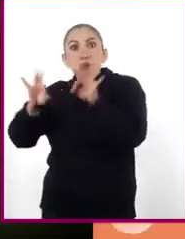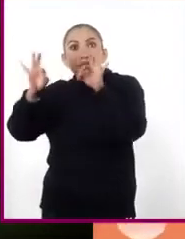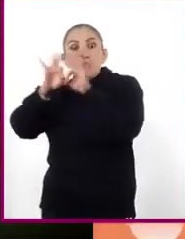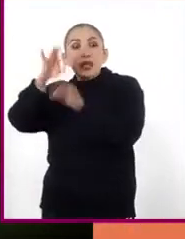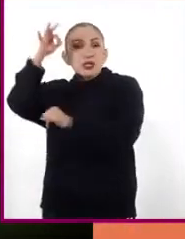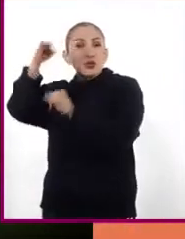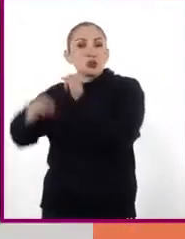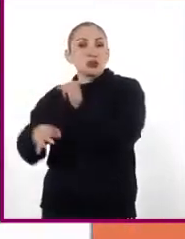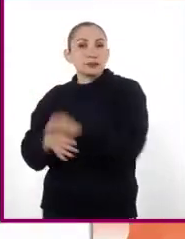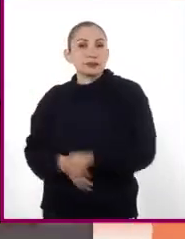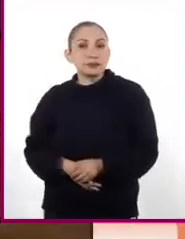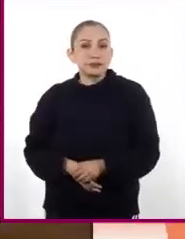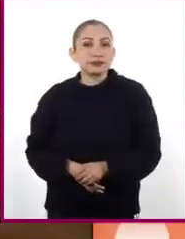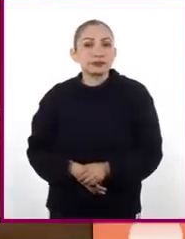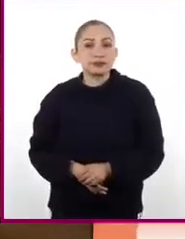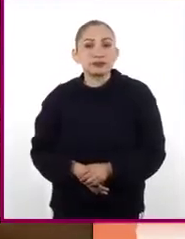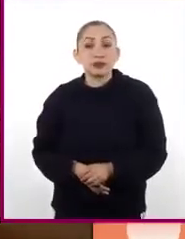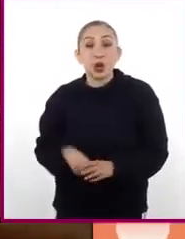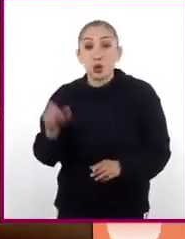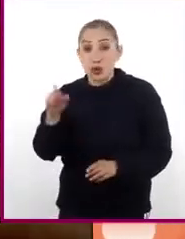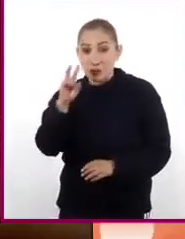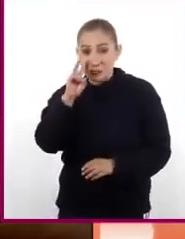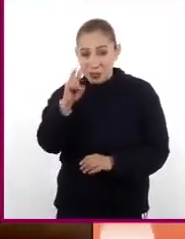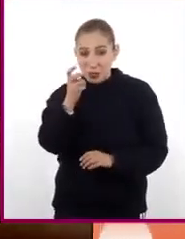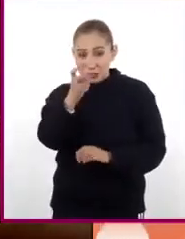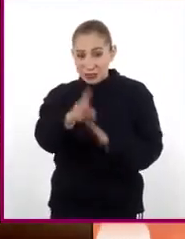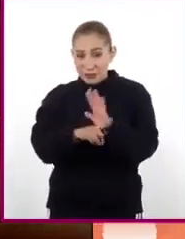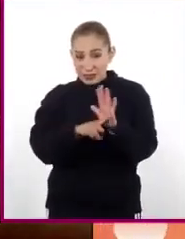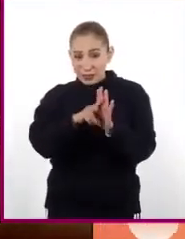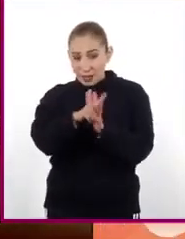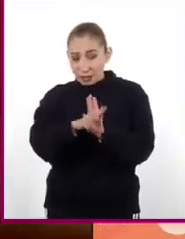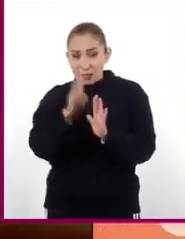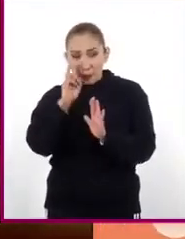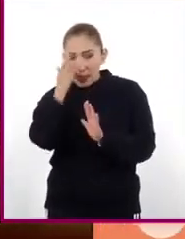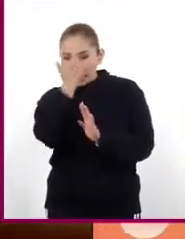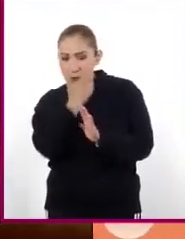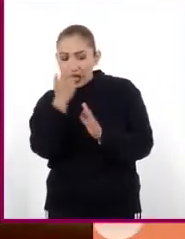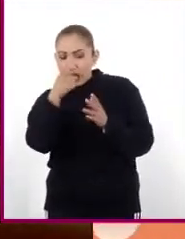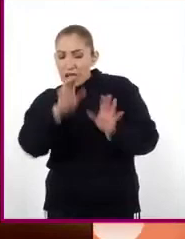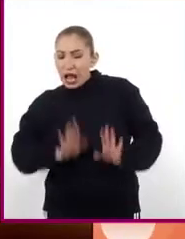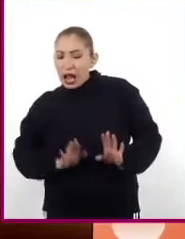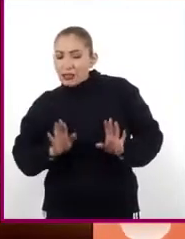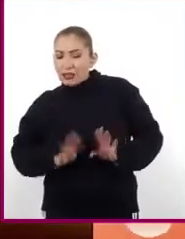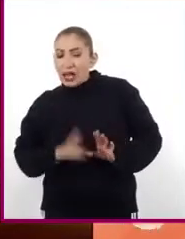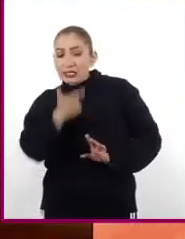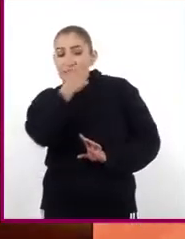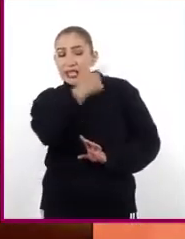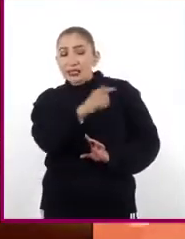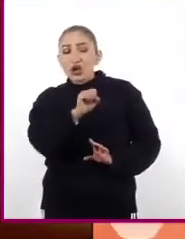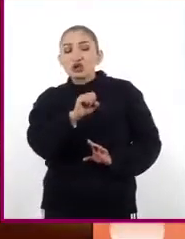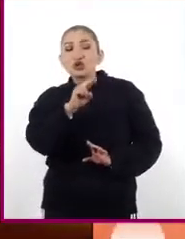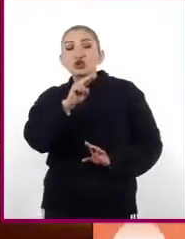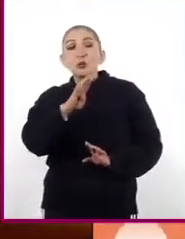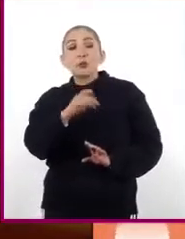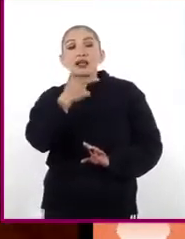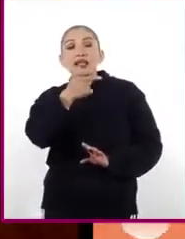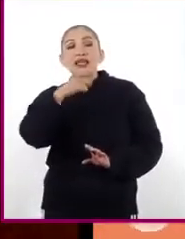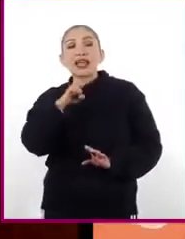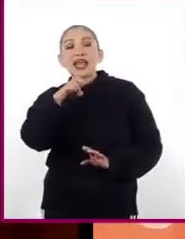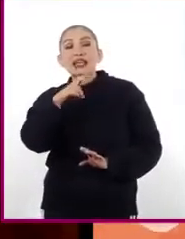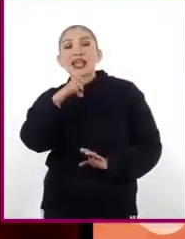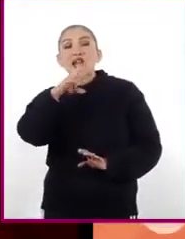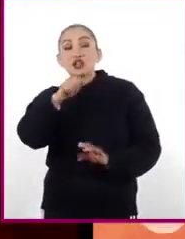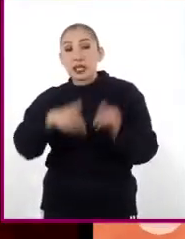al desenlace. A lo largo de los programas de este bloque, hemos revisado las características de los 7 subgéneros del teatro, así